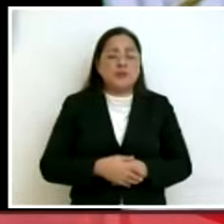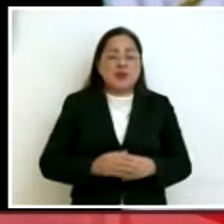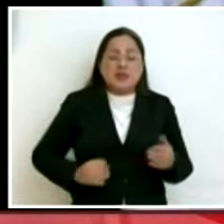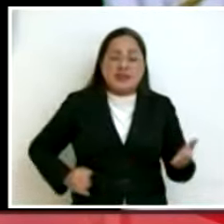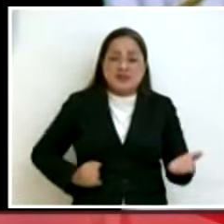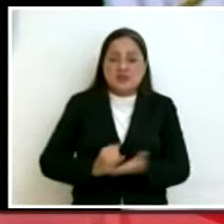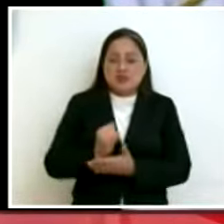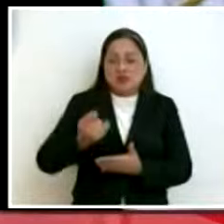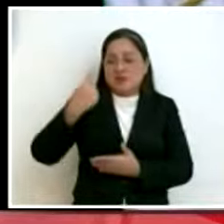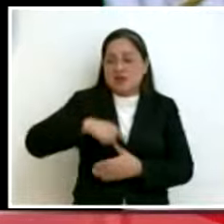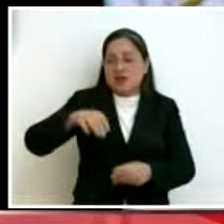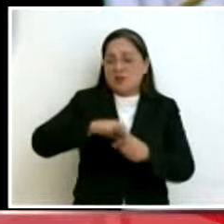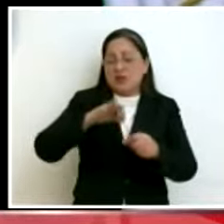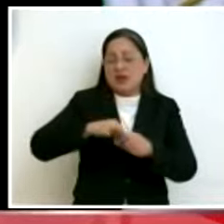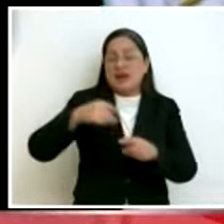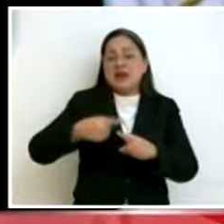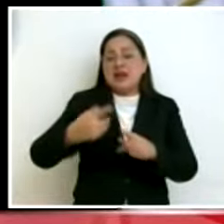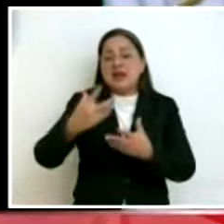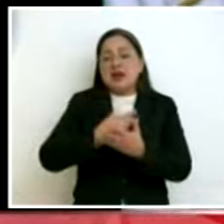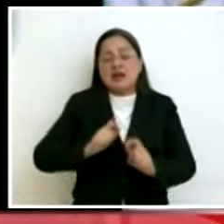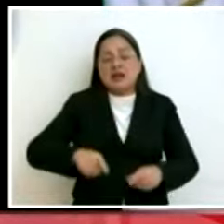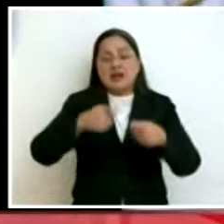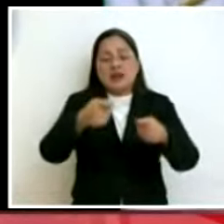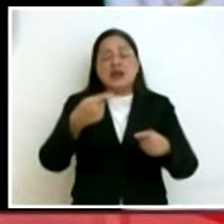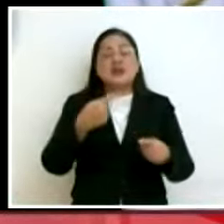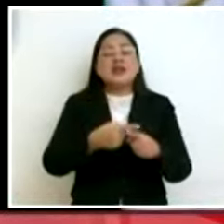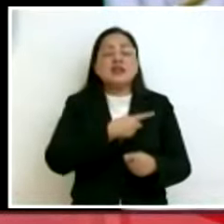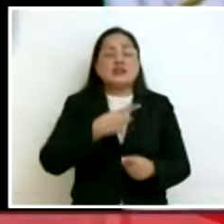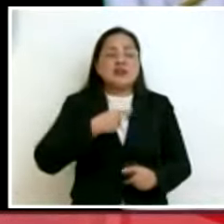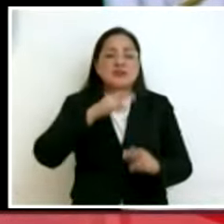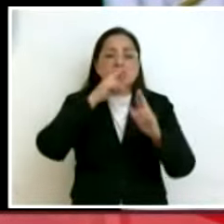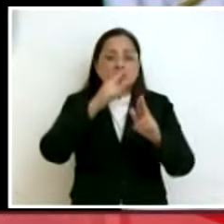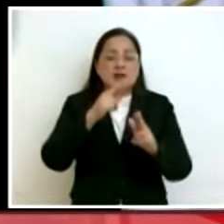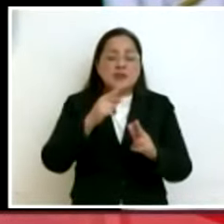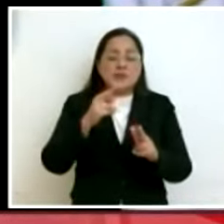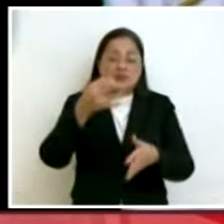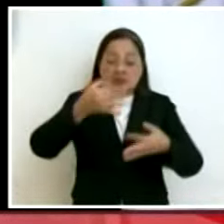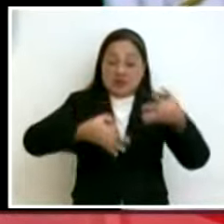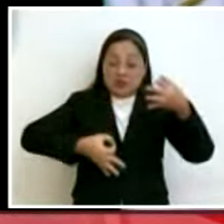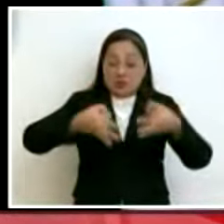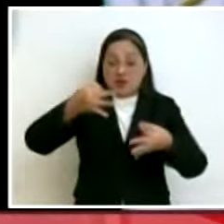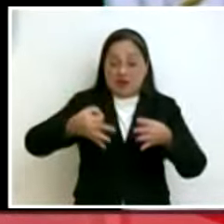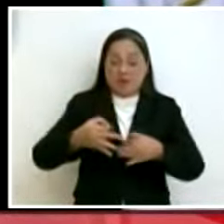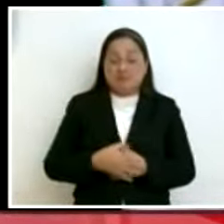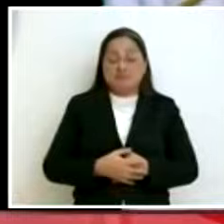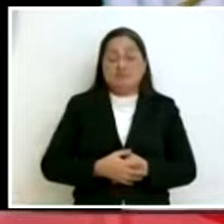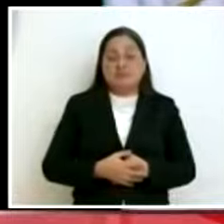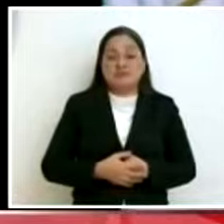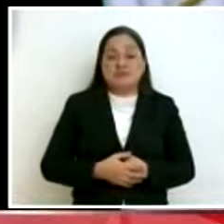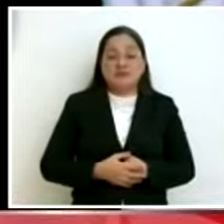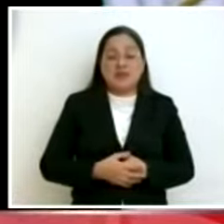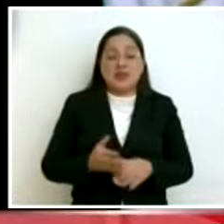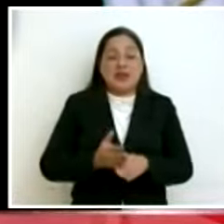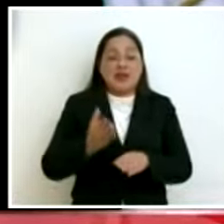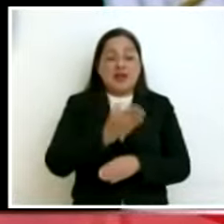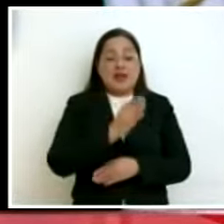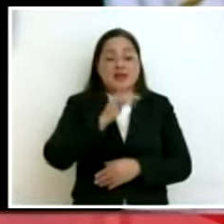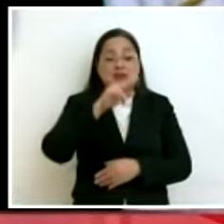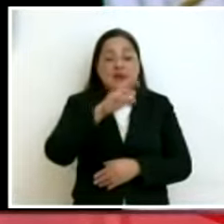electoral sino de un tribunal y cuánto tiempo pasó de la fundación del